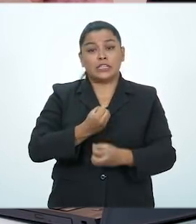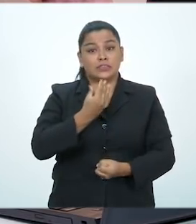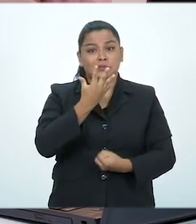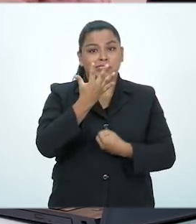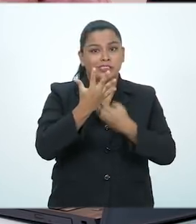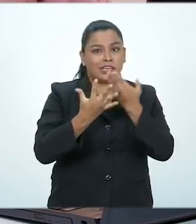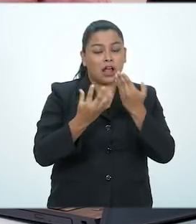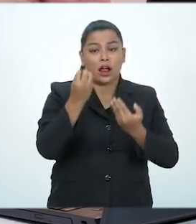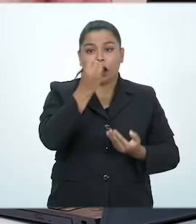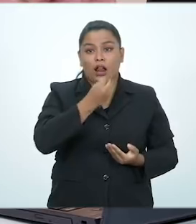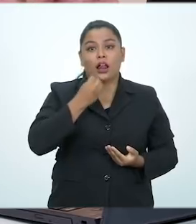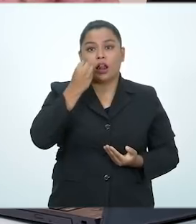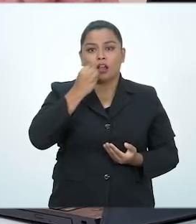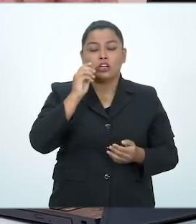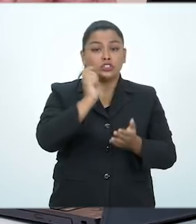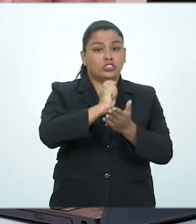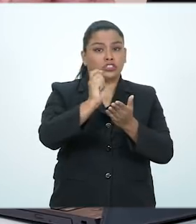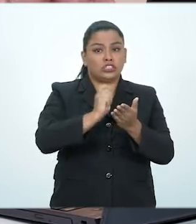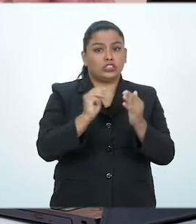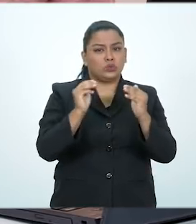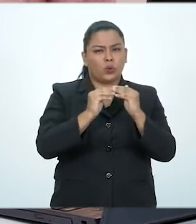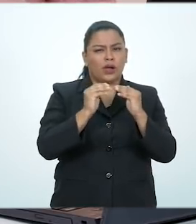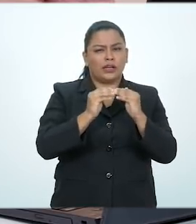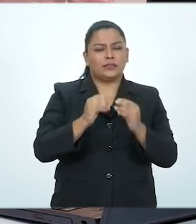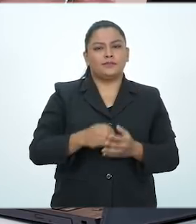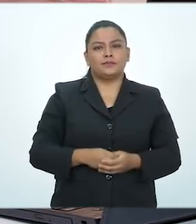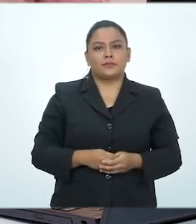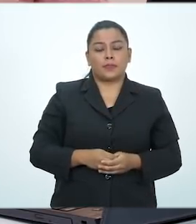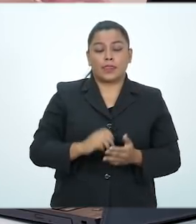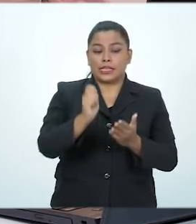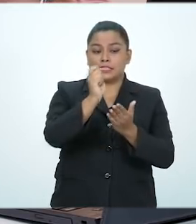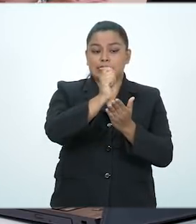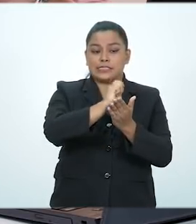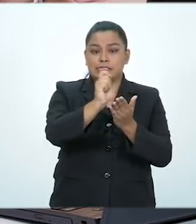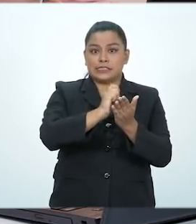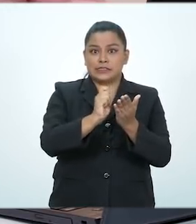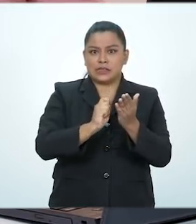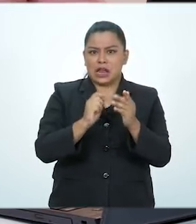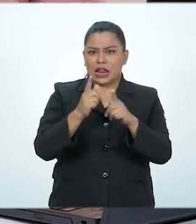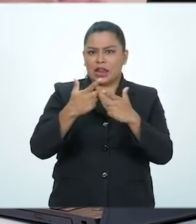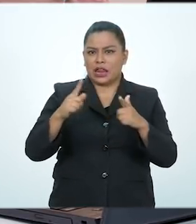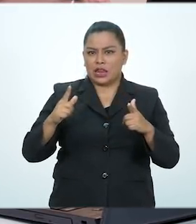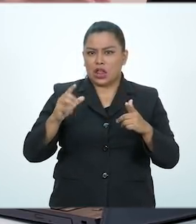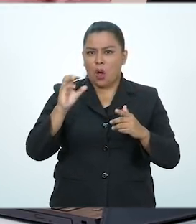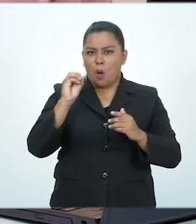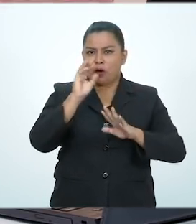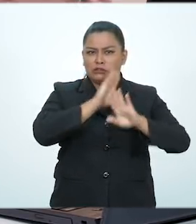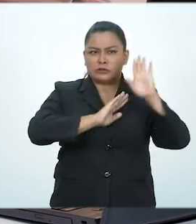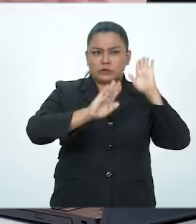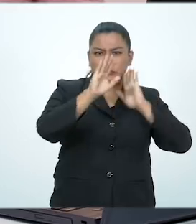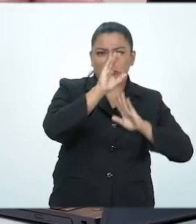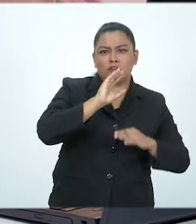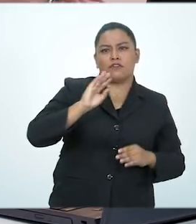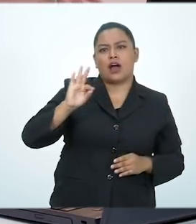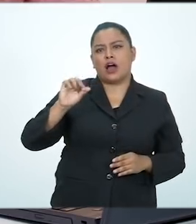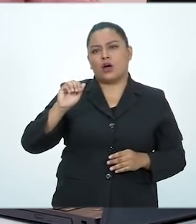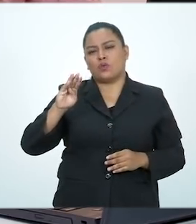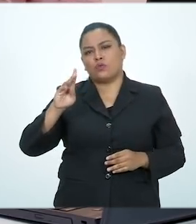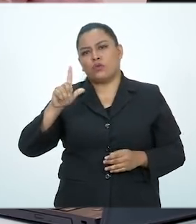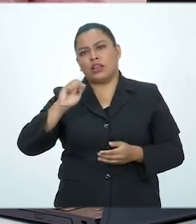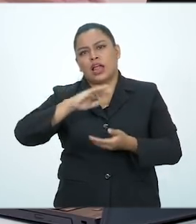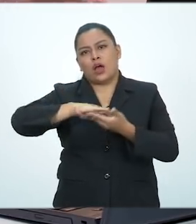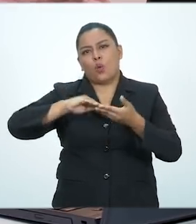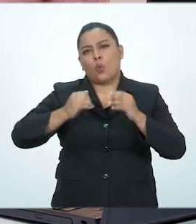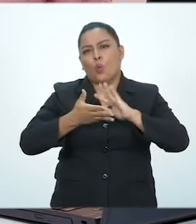expresarse tanto de forma oral como de forma escrita, escribir textos tanto literarios como narraciones, fábulas,